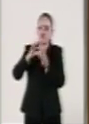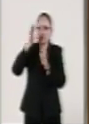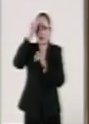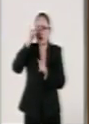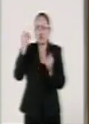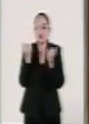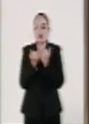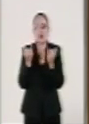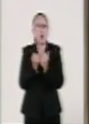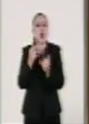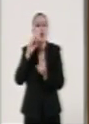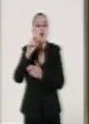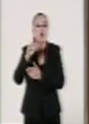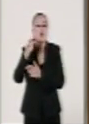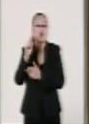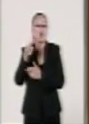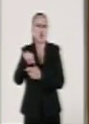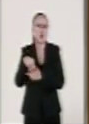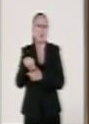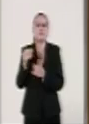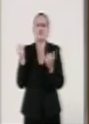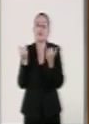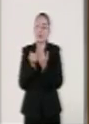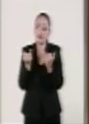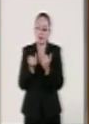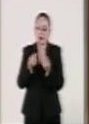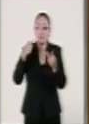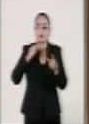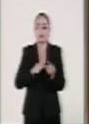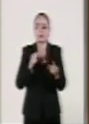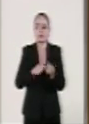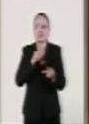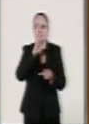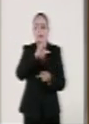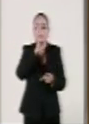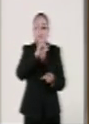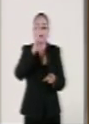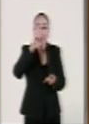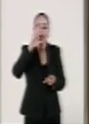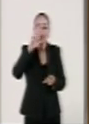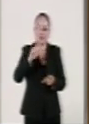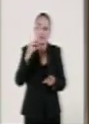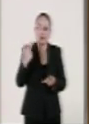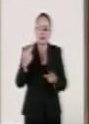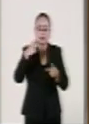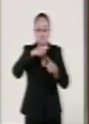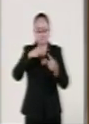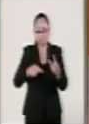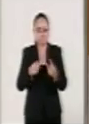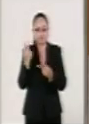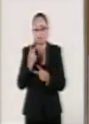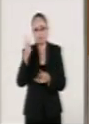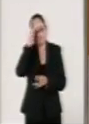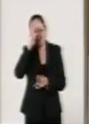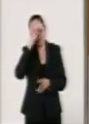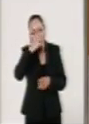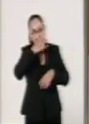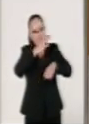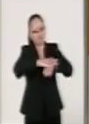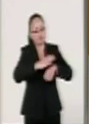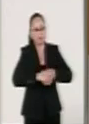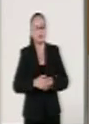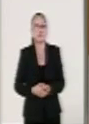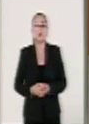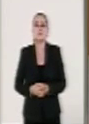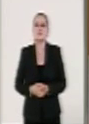la Organización de Naciones Unidas como del Sistema Interamericano de Protección de los Derechos Humanos. En ese